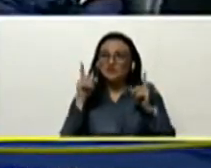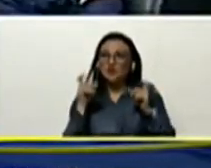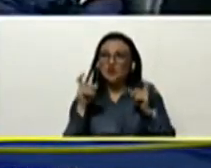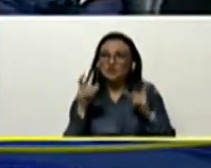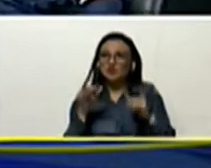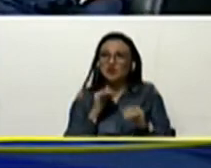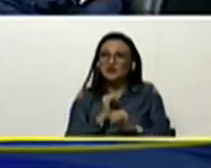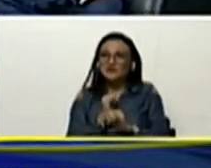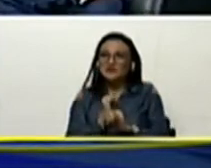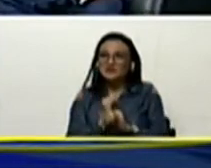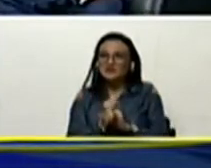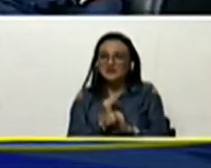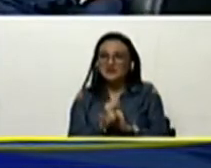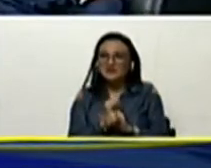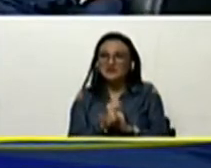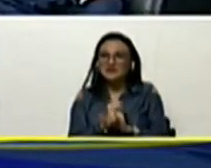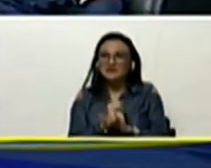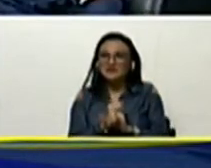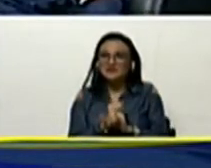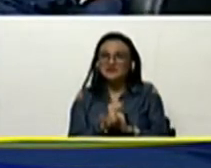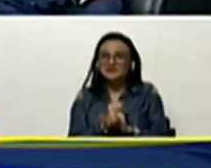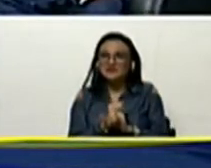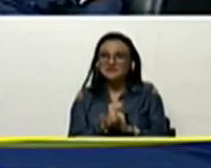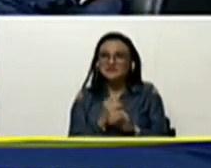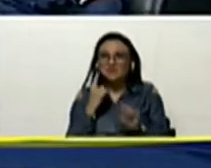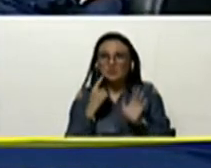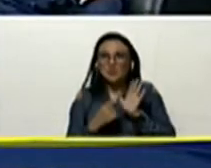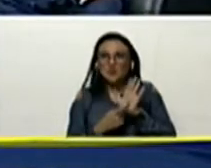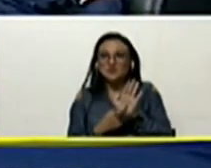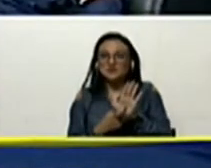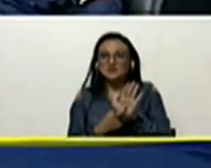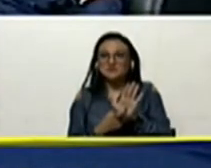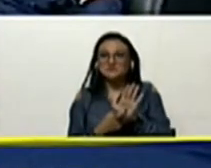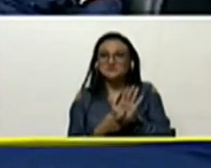en internet y mostramos la foto.